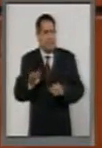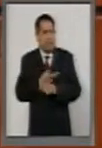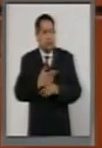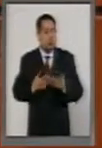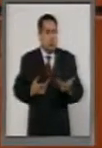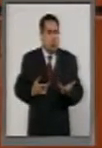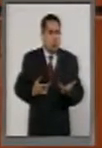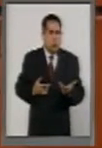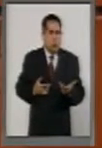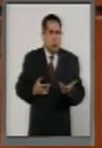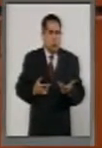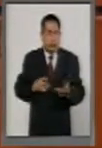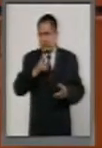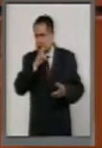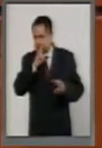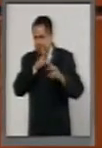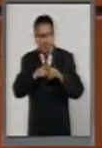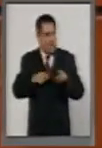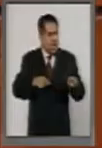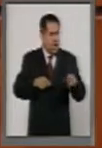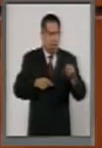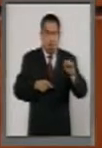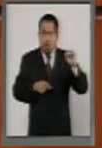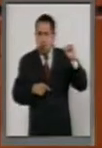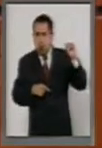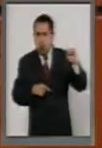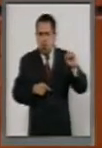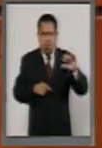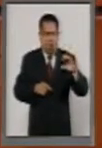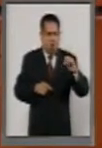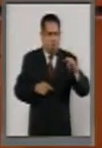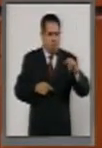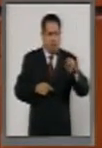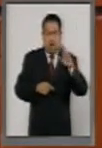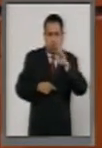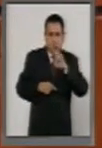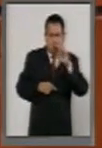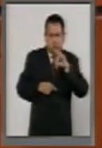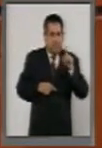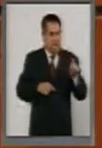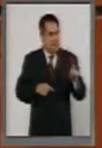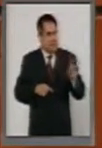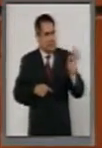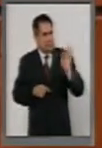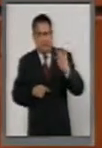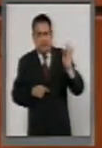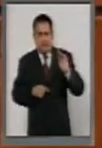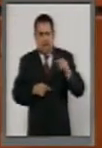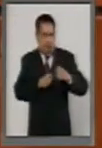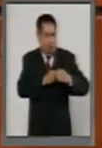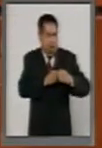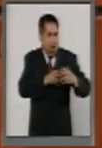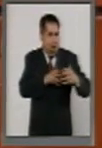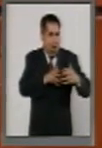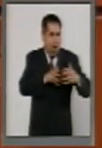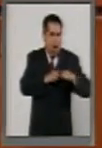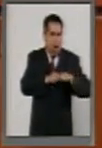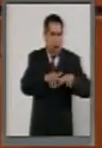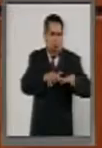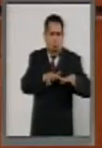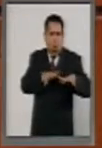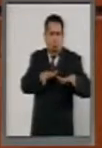la revolución comunista que había tenido lugar en Rusia pudiera extenderse a